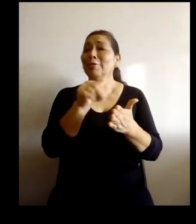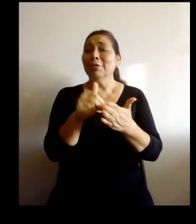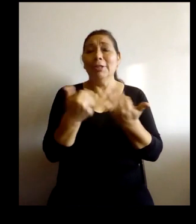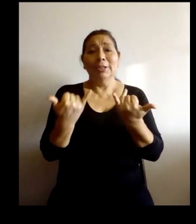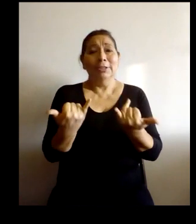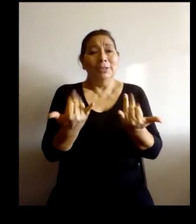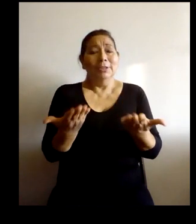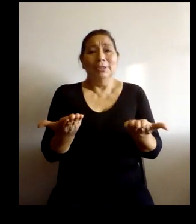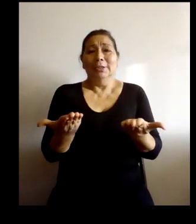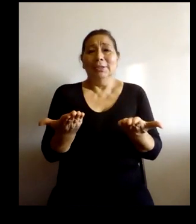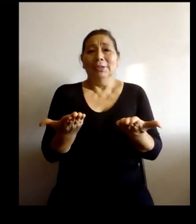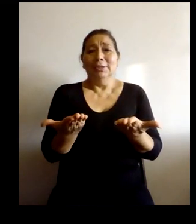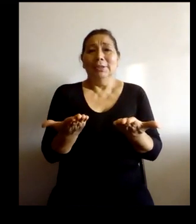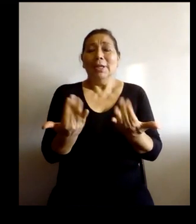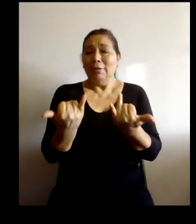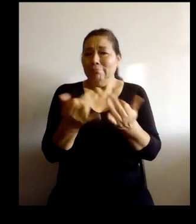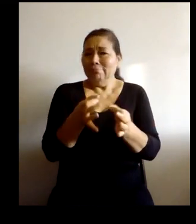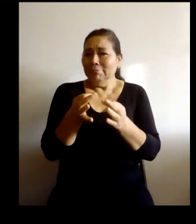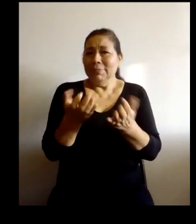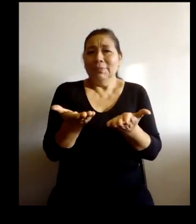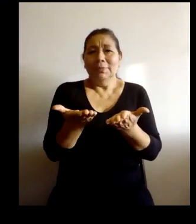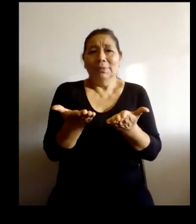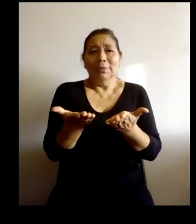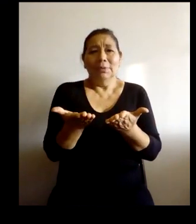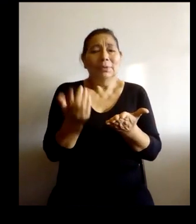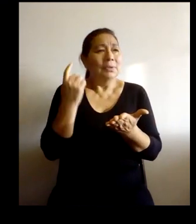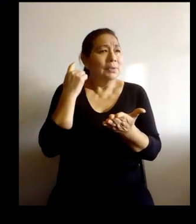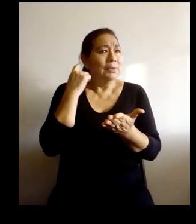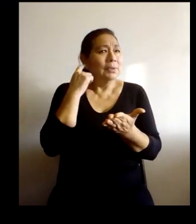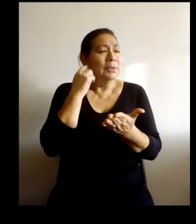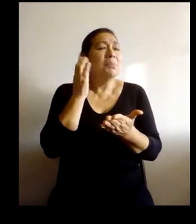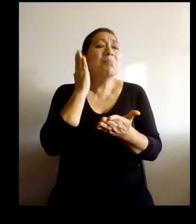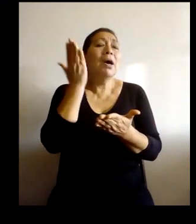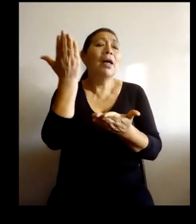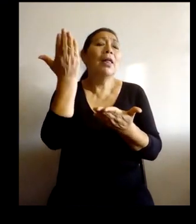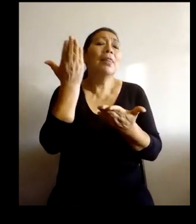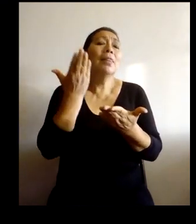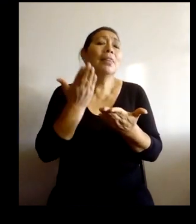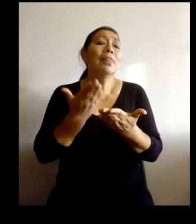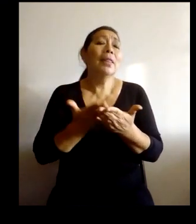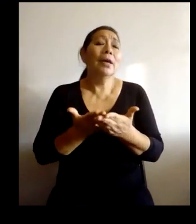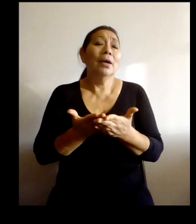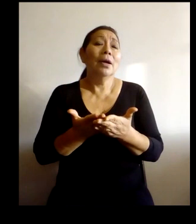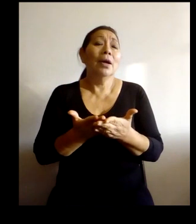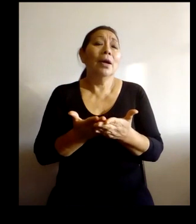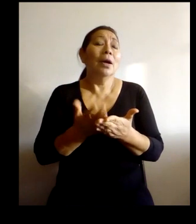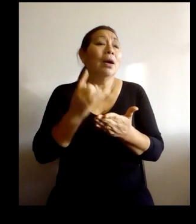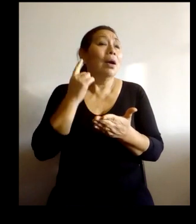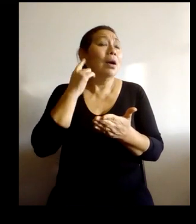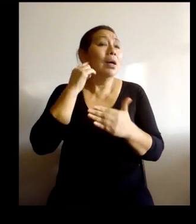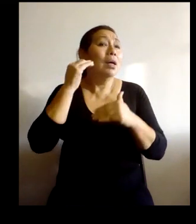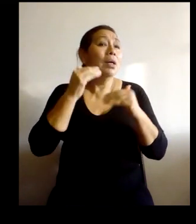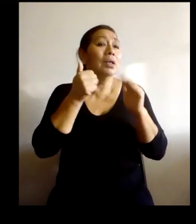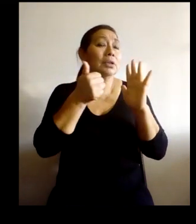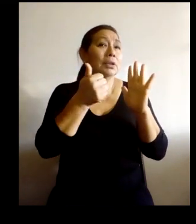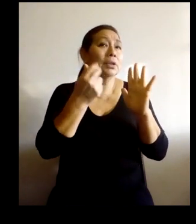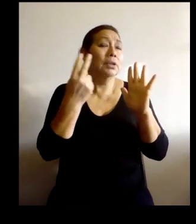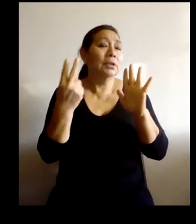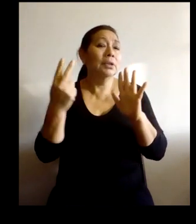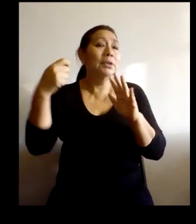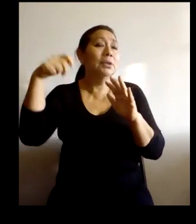importante de todo esto es este dato que viene aquí, el grado de menoscabo del demandante. El demandante tiene un grado de menoscabo